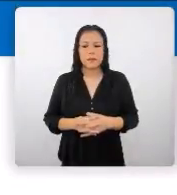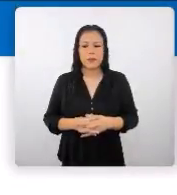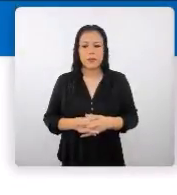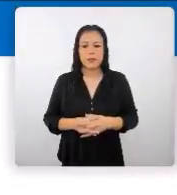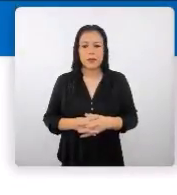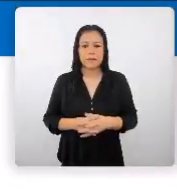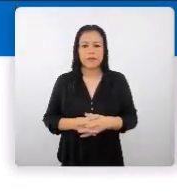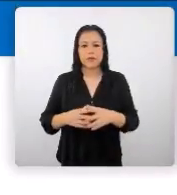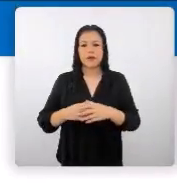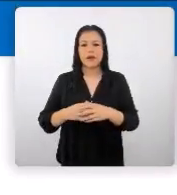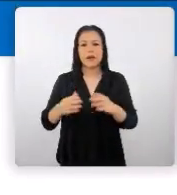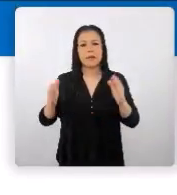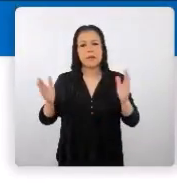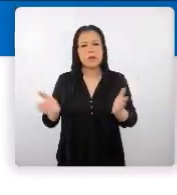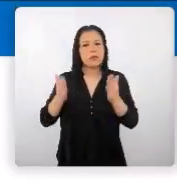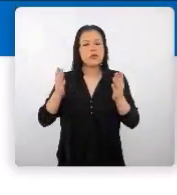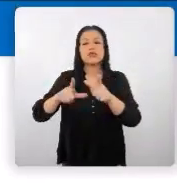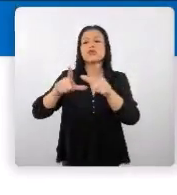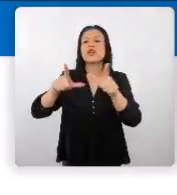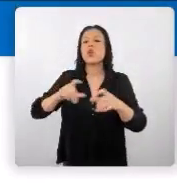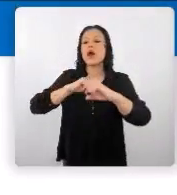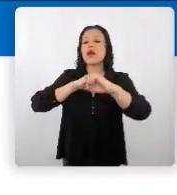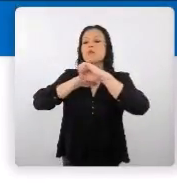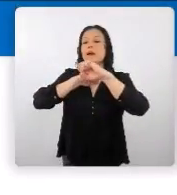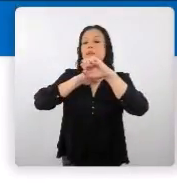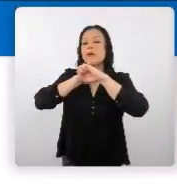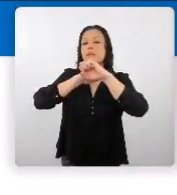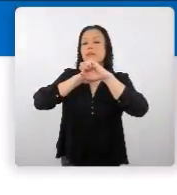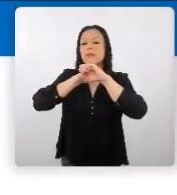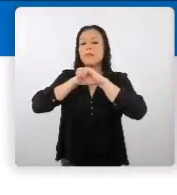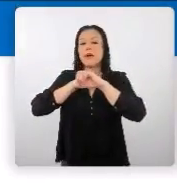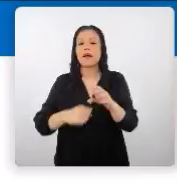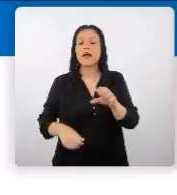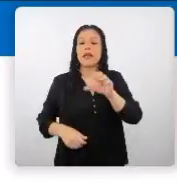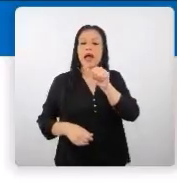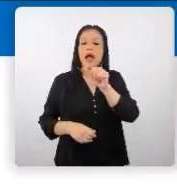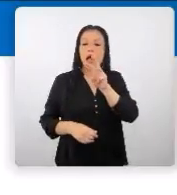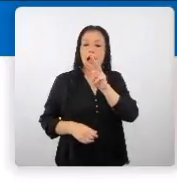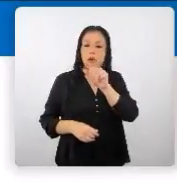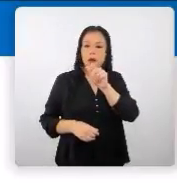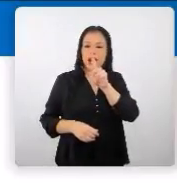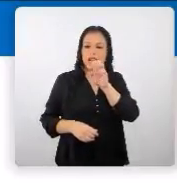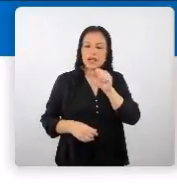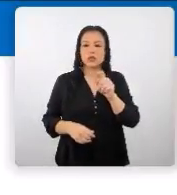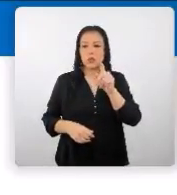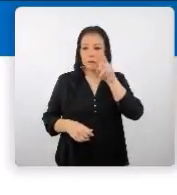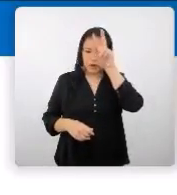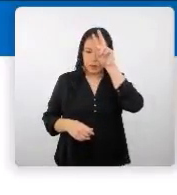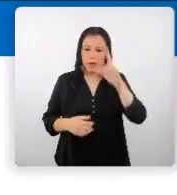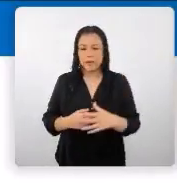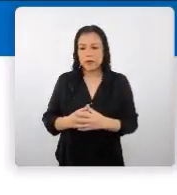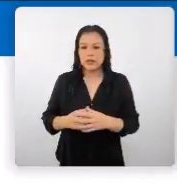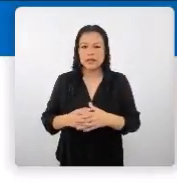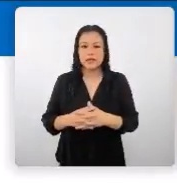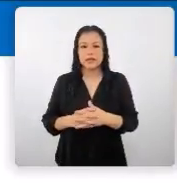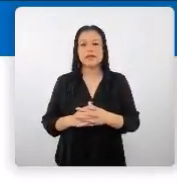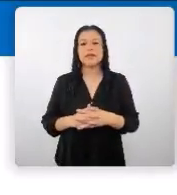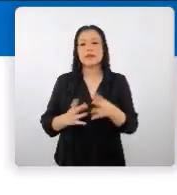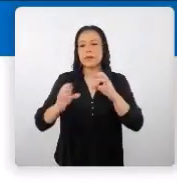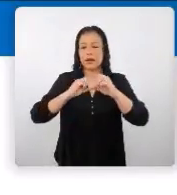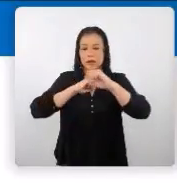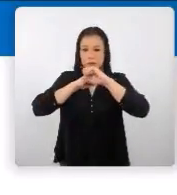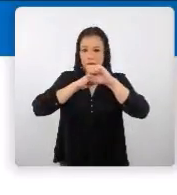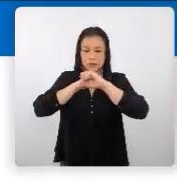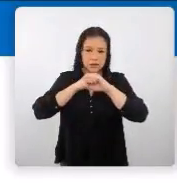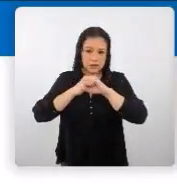sobre la promoción del destino, ¿no?, sobre la campaña Awaken to Peru, que es una de las primeras campañas que estamos sacando este